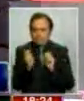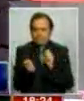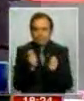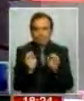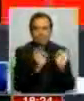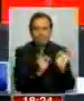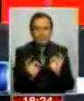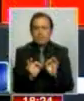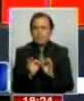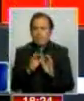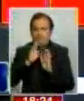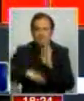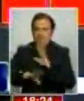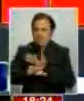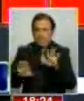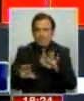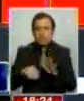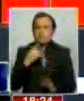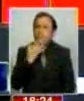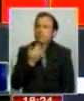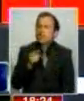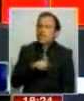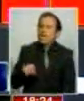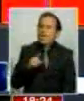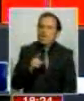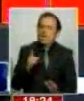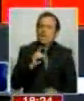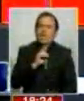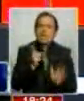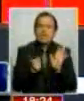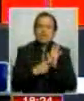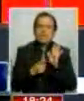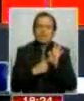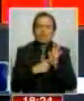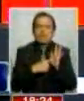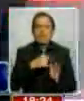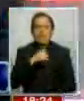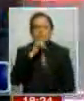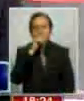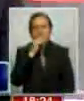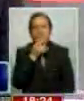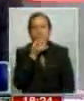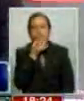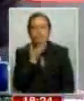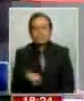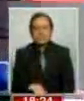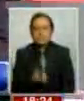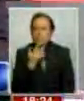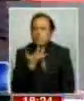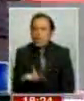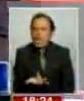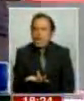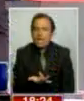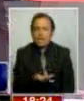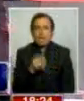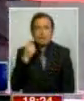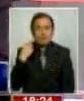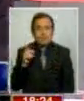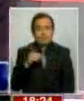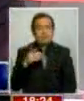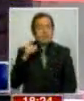tipo. Ahora, ¿por qué se decidió aplicar este impuesto a las bebidas dulces, ministro? A ver, mira, las buenas prácticas de la